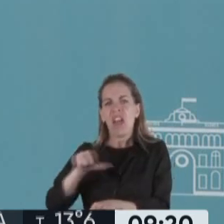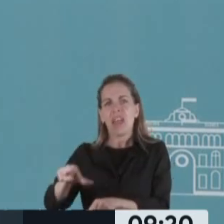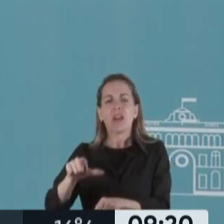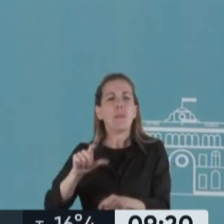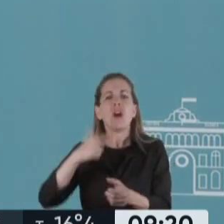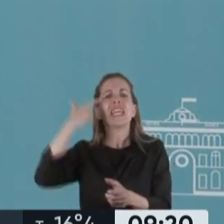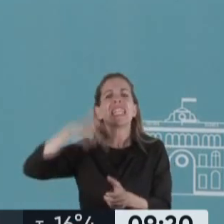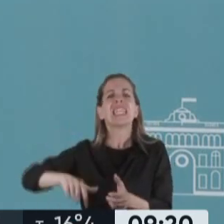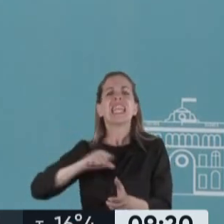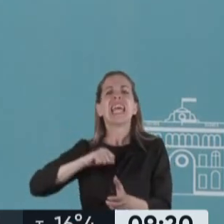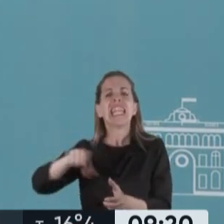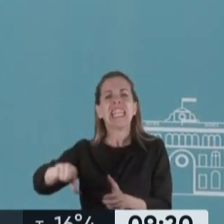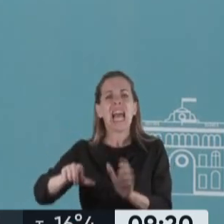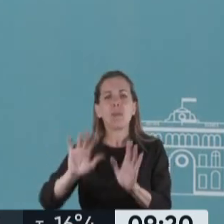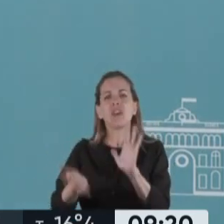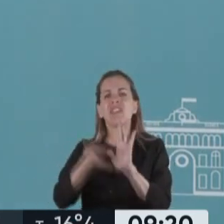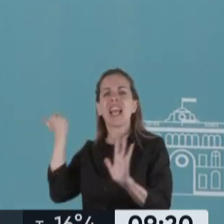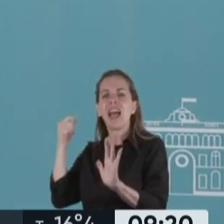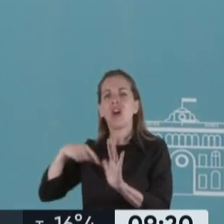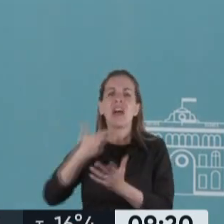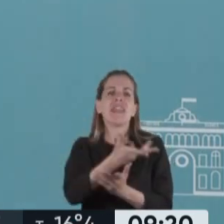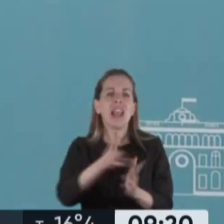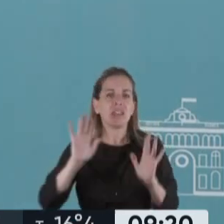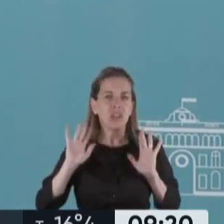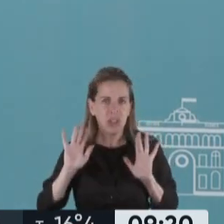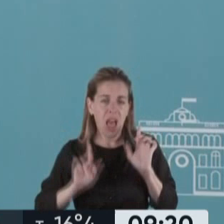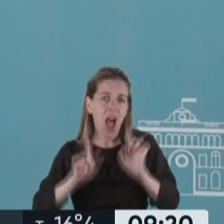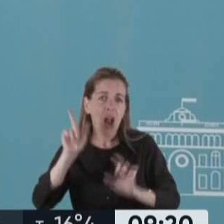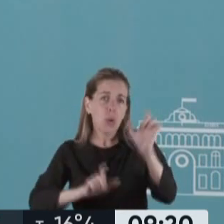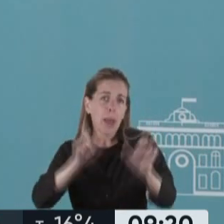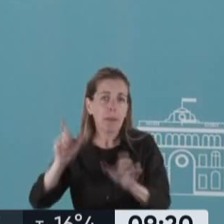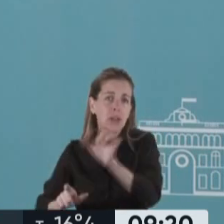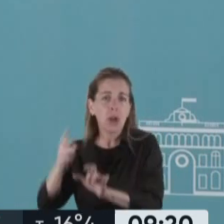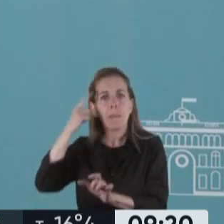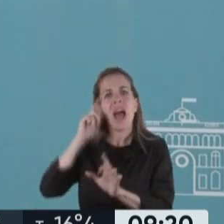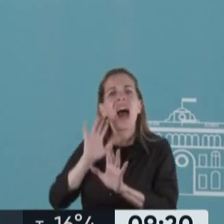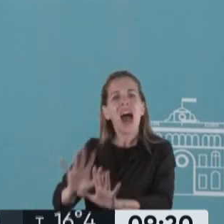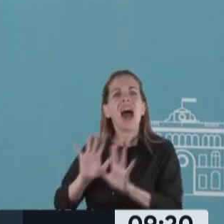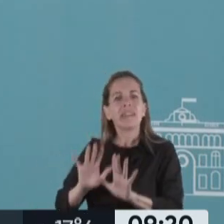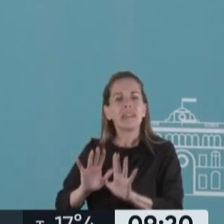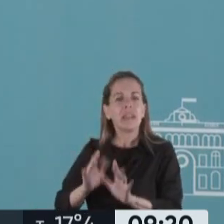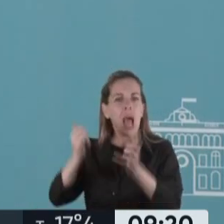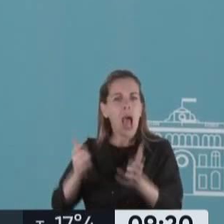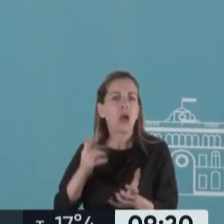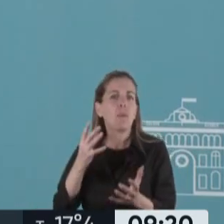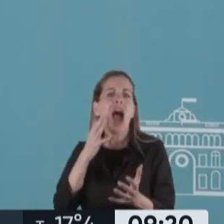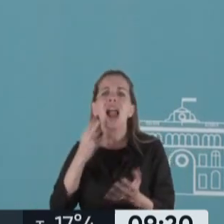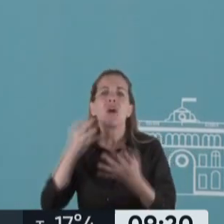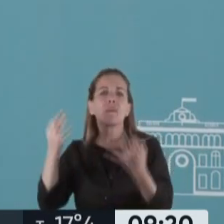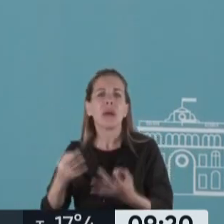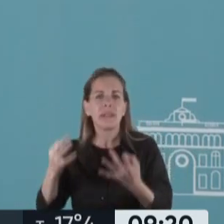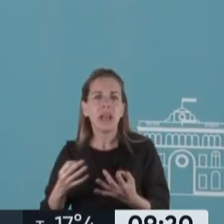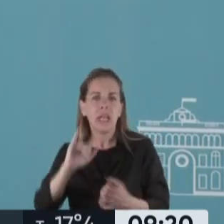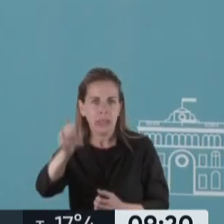en la sociedad y que puede ser exterminado de la sociedad. Eso en determinada gente y en determinadas personalidades tiene una repercusión particular. Y sí,